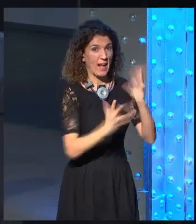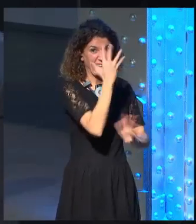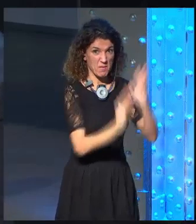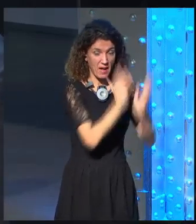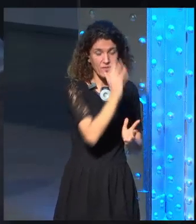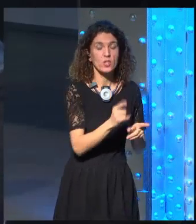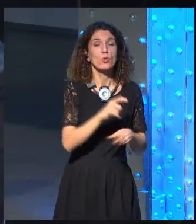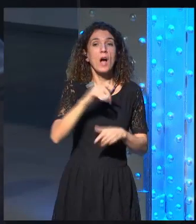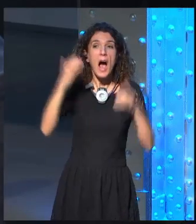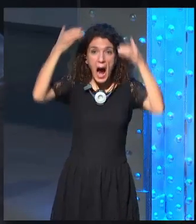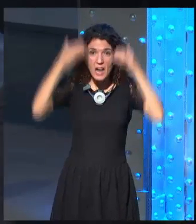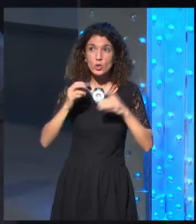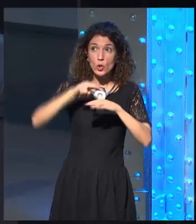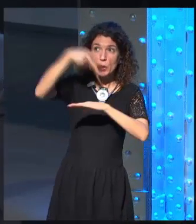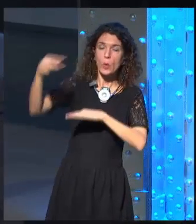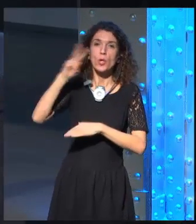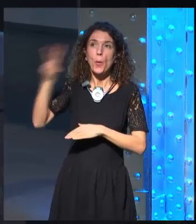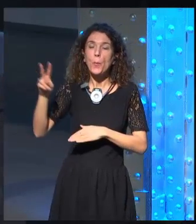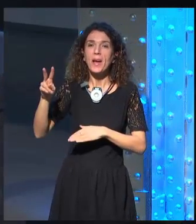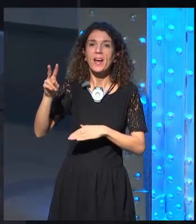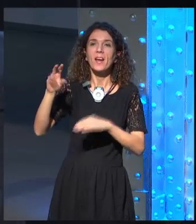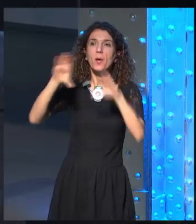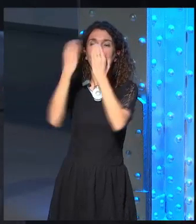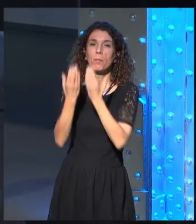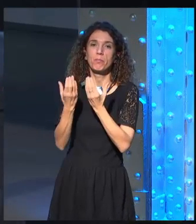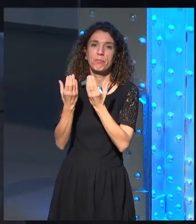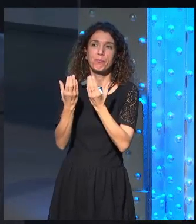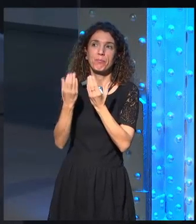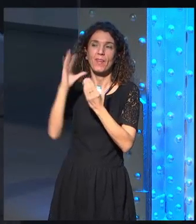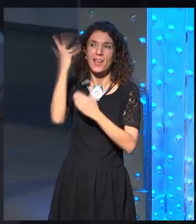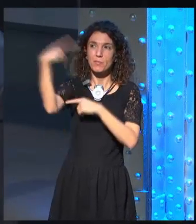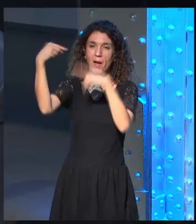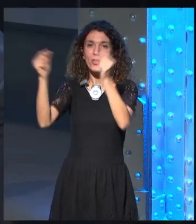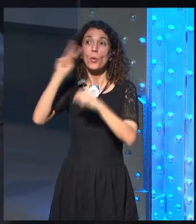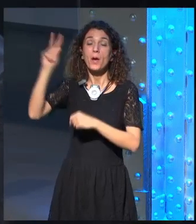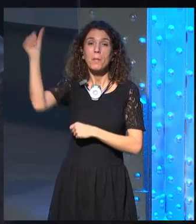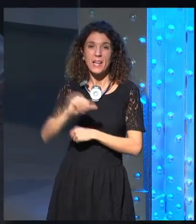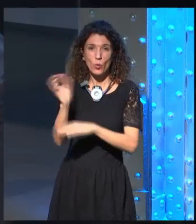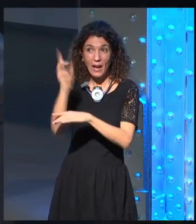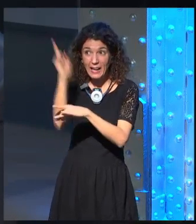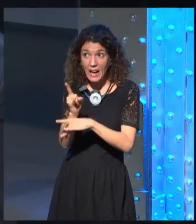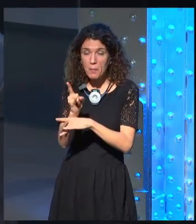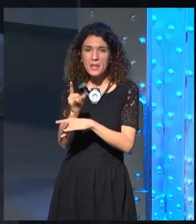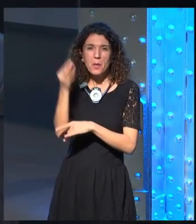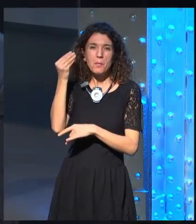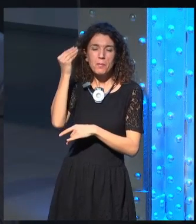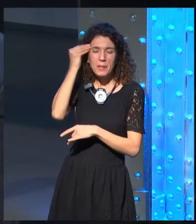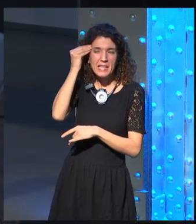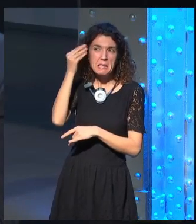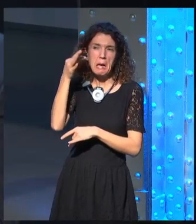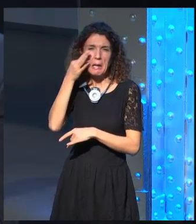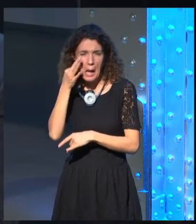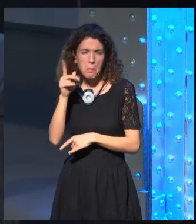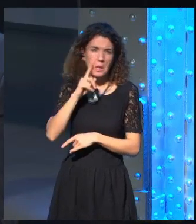Ve Gravity, que encuentra que es realista, encuentra que se parece a la vida real, le parece que es todo absolutamente